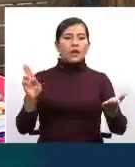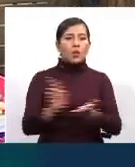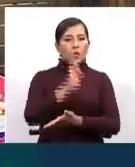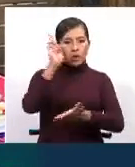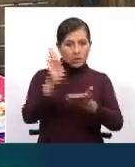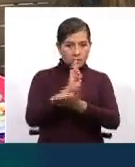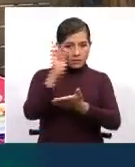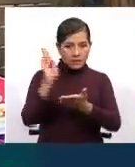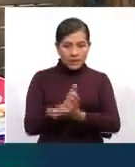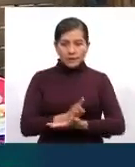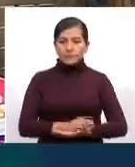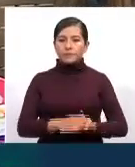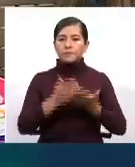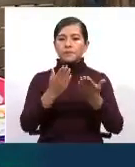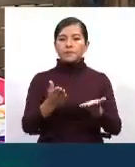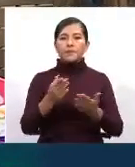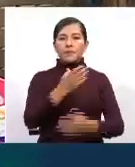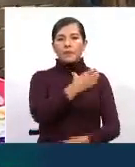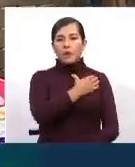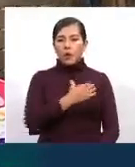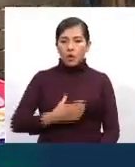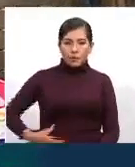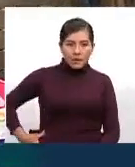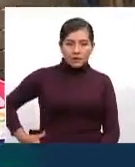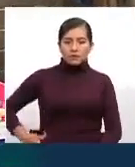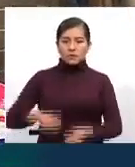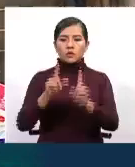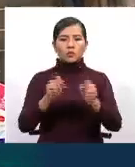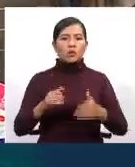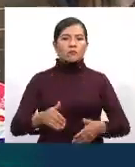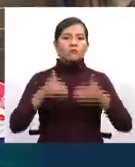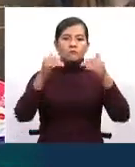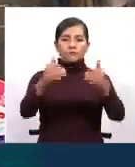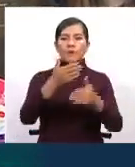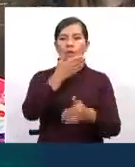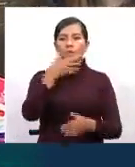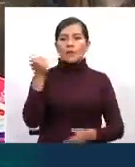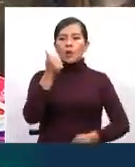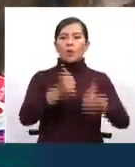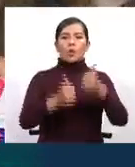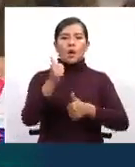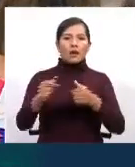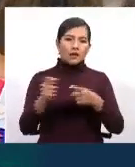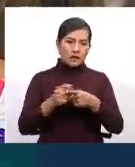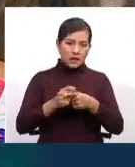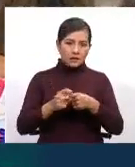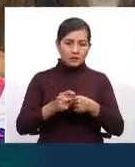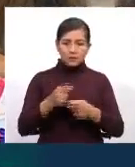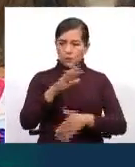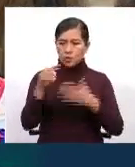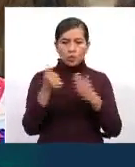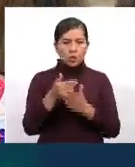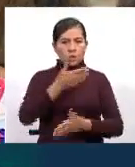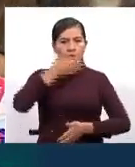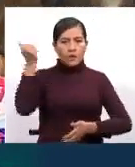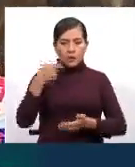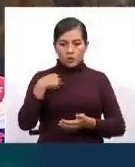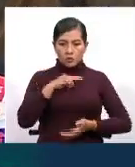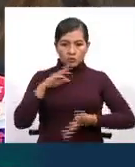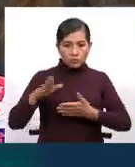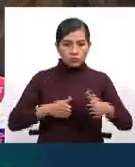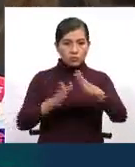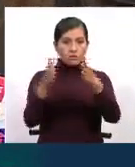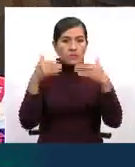universidades, a la gobernación, a llevar los mejores técnicos, porque el mejor camino que tenemos para